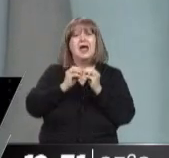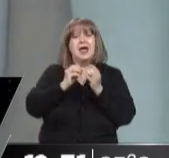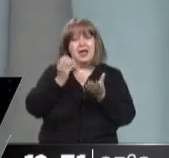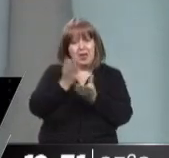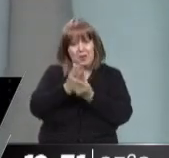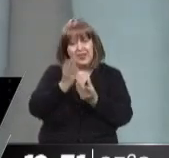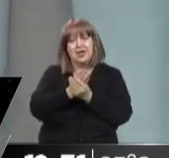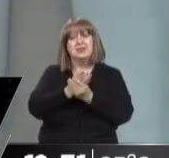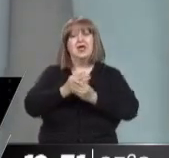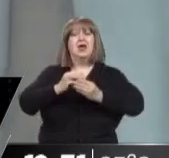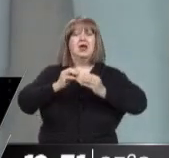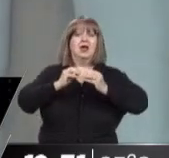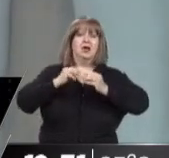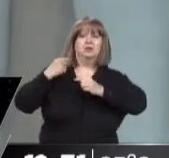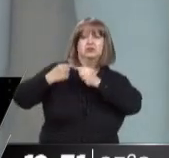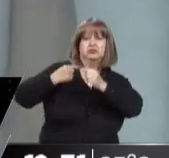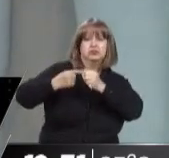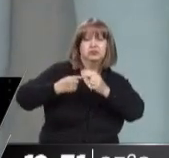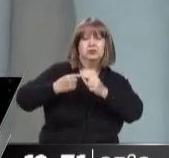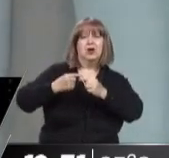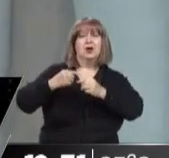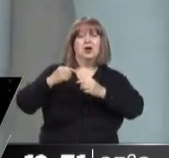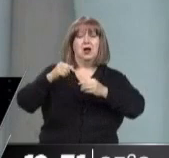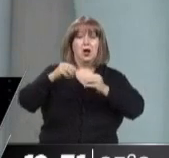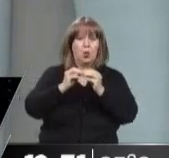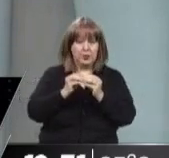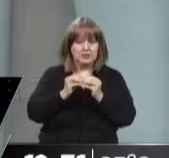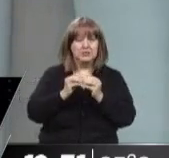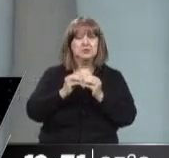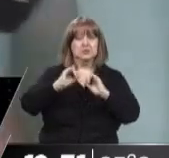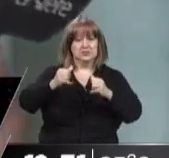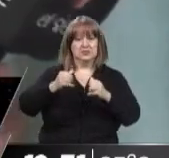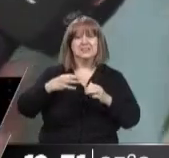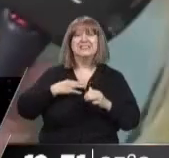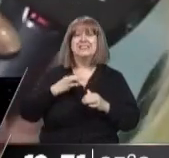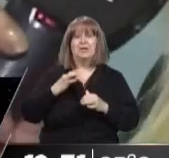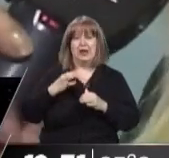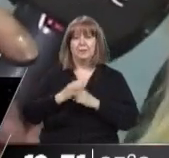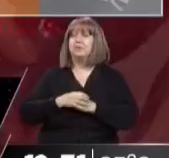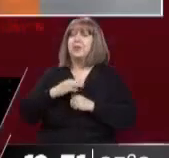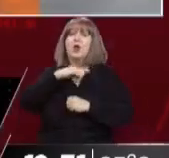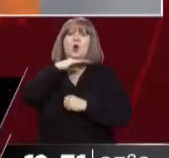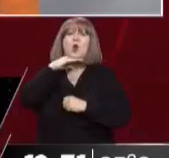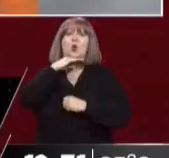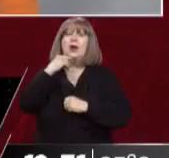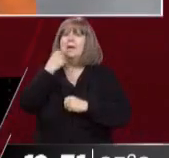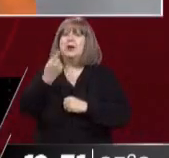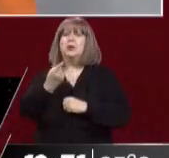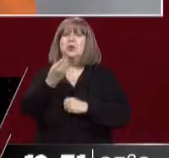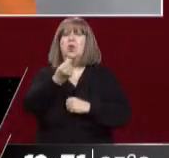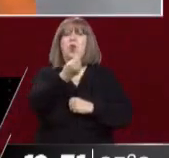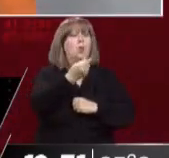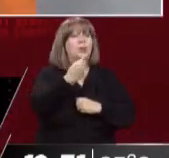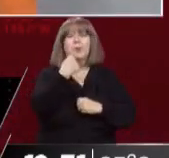el expediente y se ha seguido este expediente en la justicia civil sí te escucho Julián Cuánta plata piden como